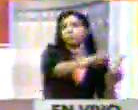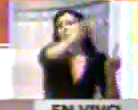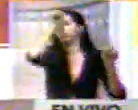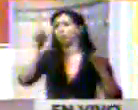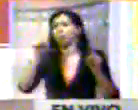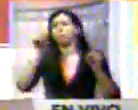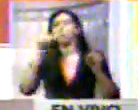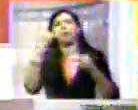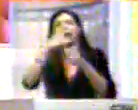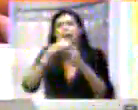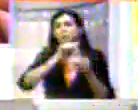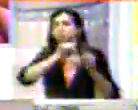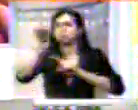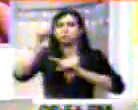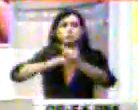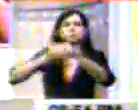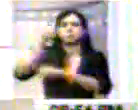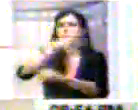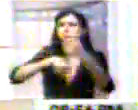Maracaibo.